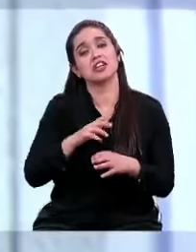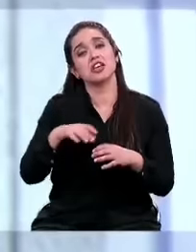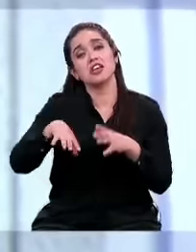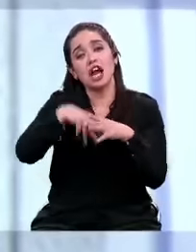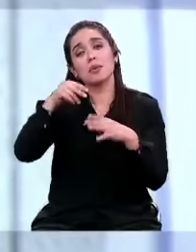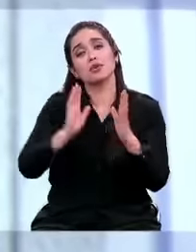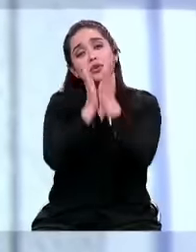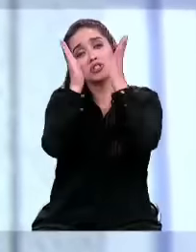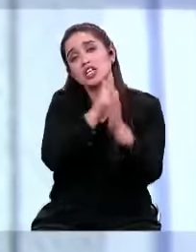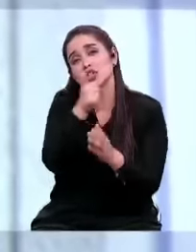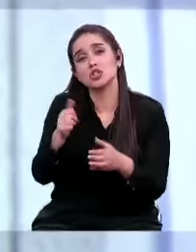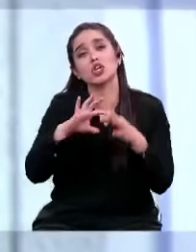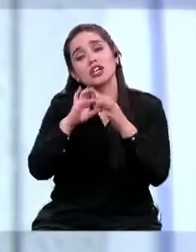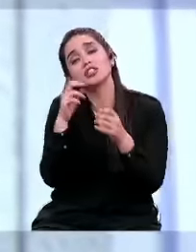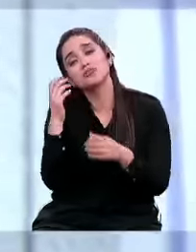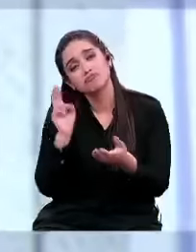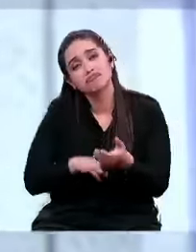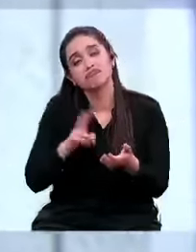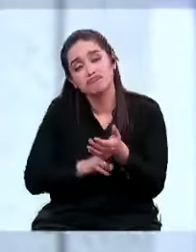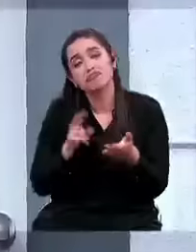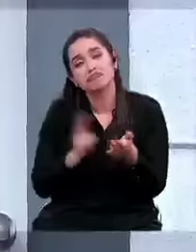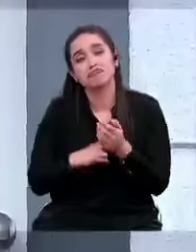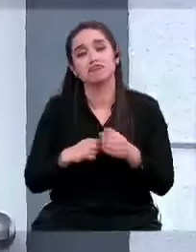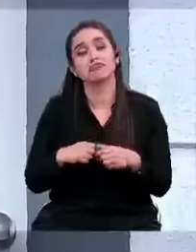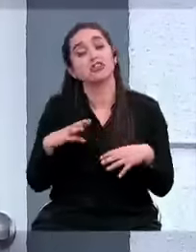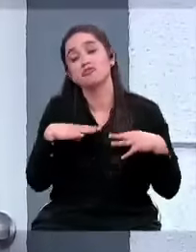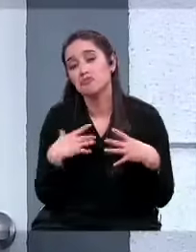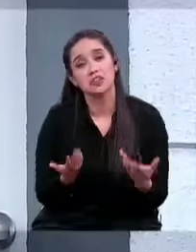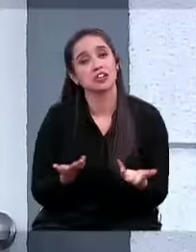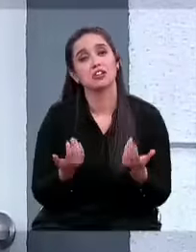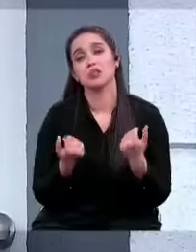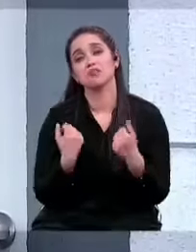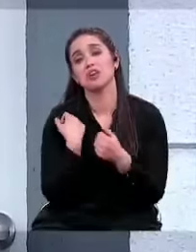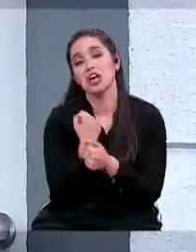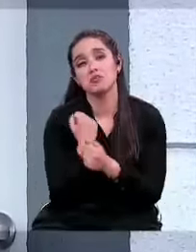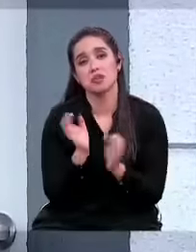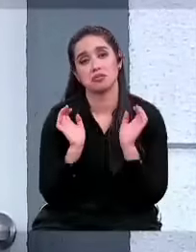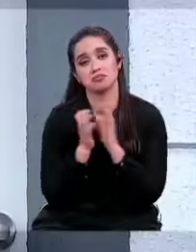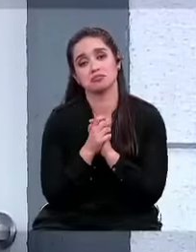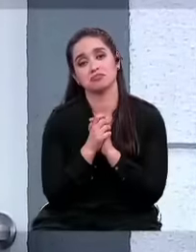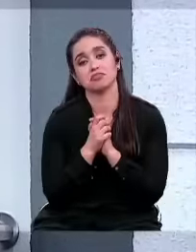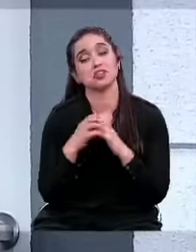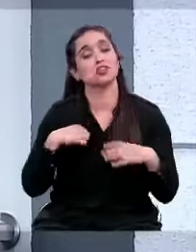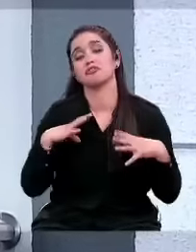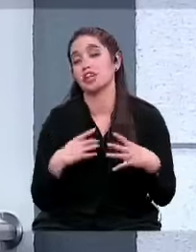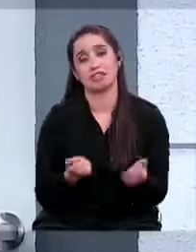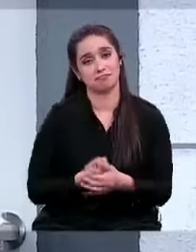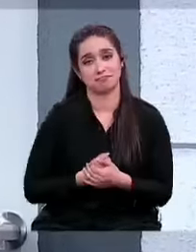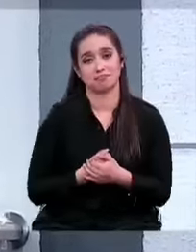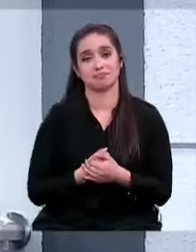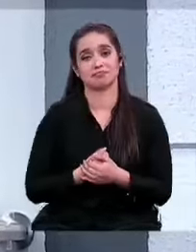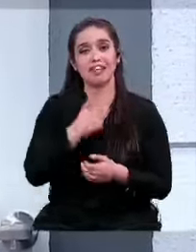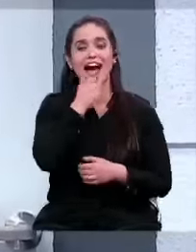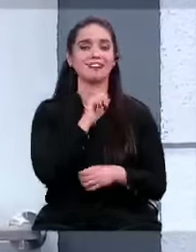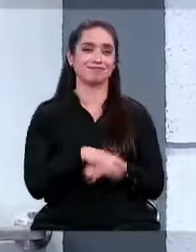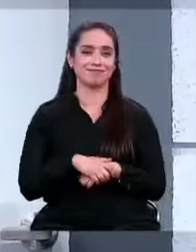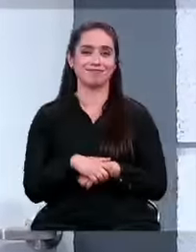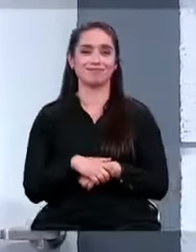sido también, cierto, cierto. Y feliz por cooperar acá, así que estoy muy feliz. Ja. Me